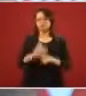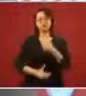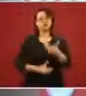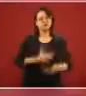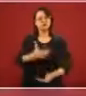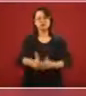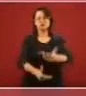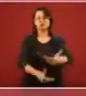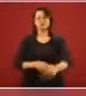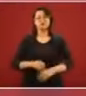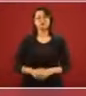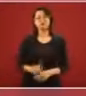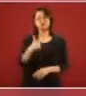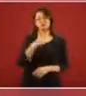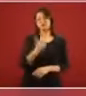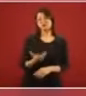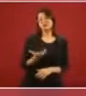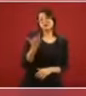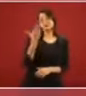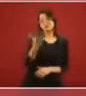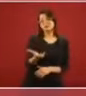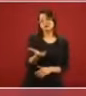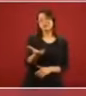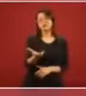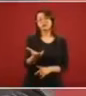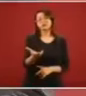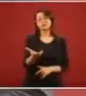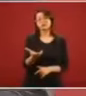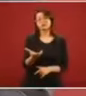Entonces, yo les pido a todos los